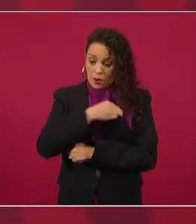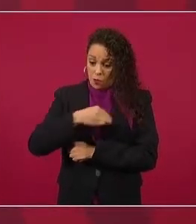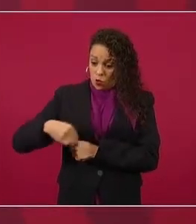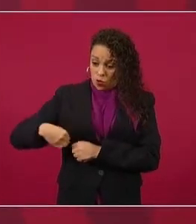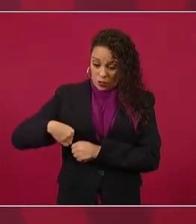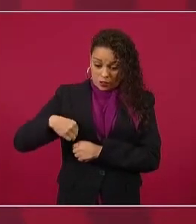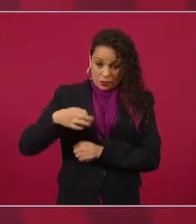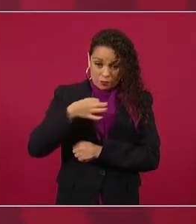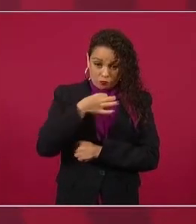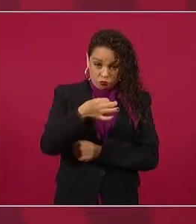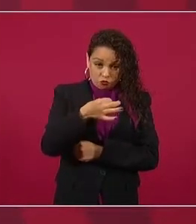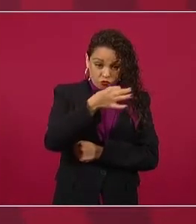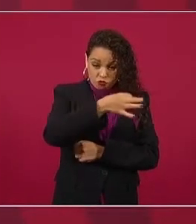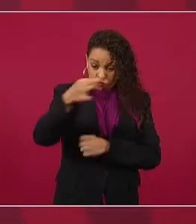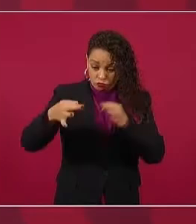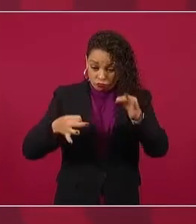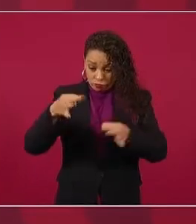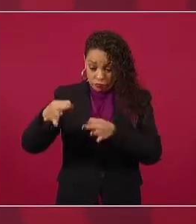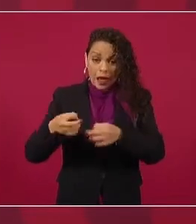Vamos a